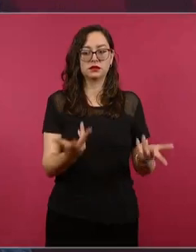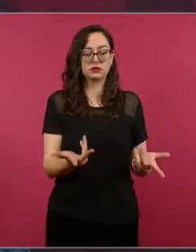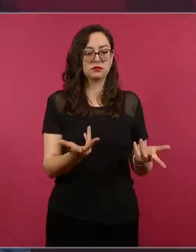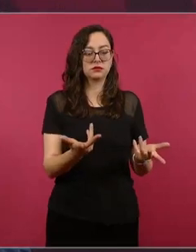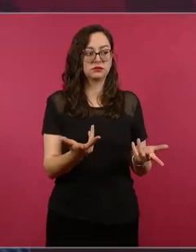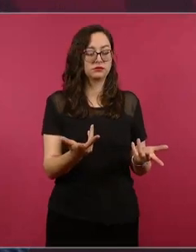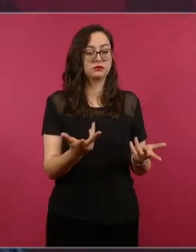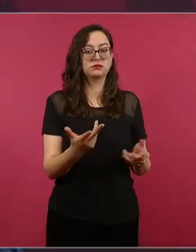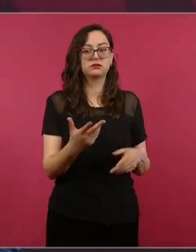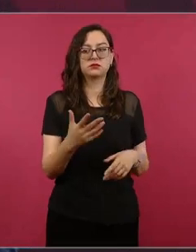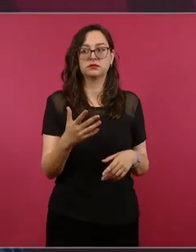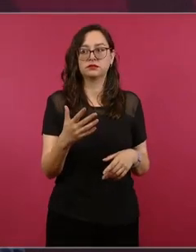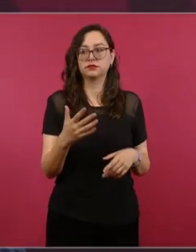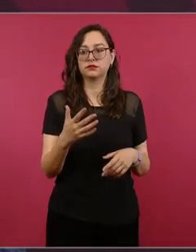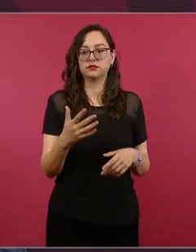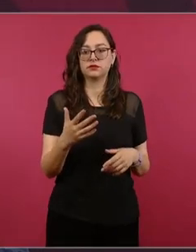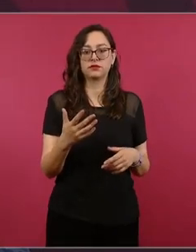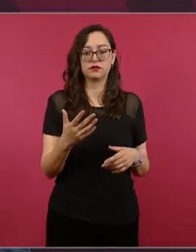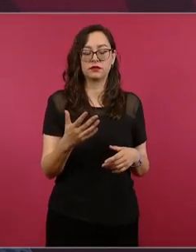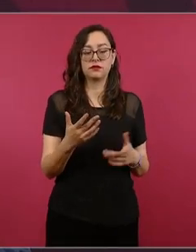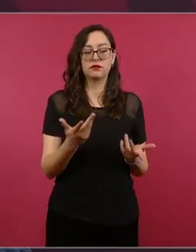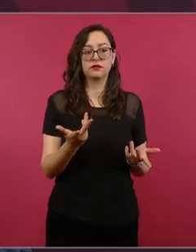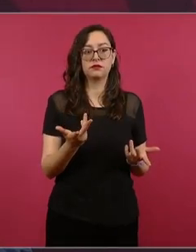internacionales a vender